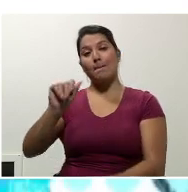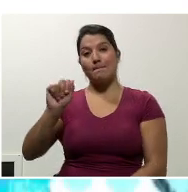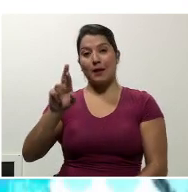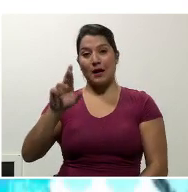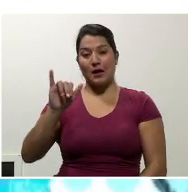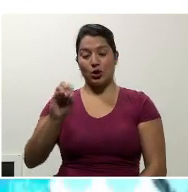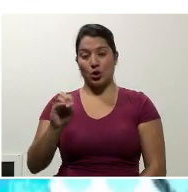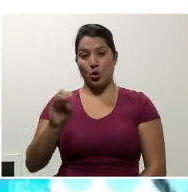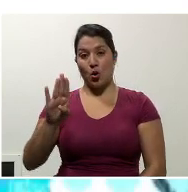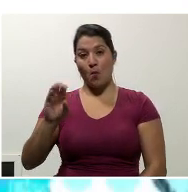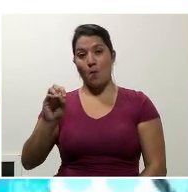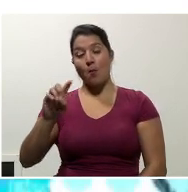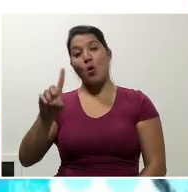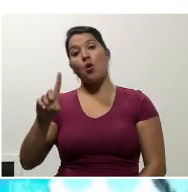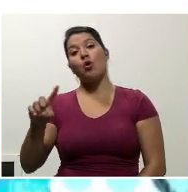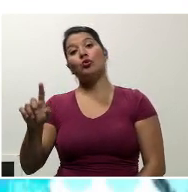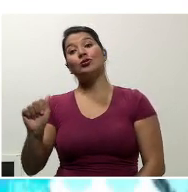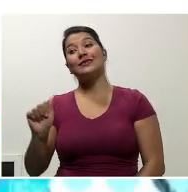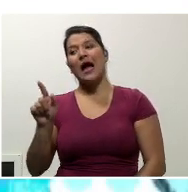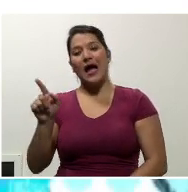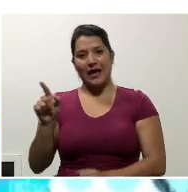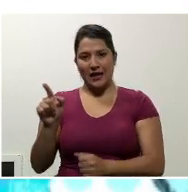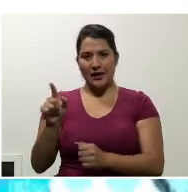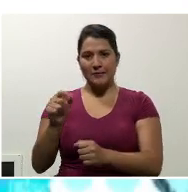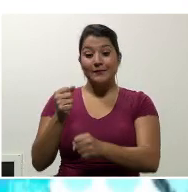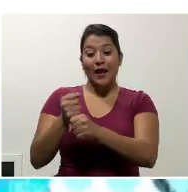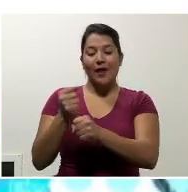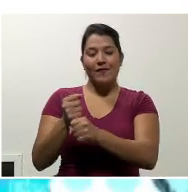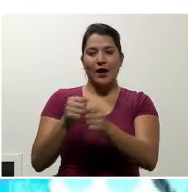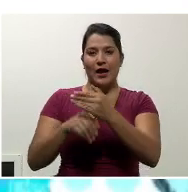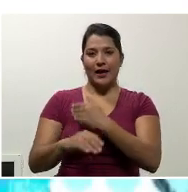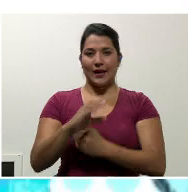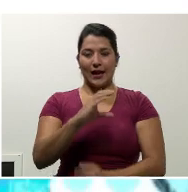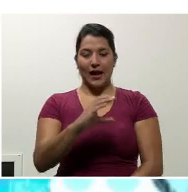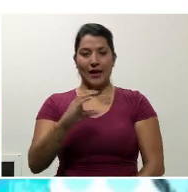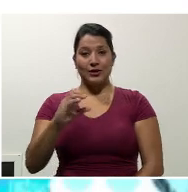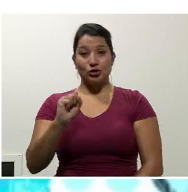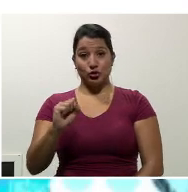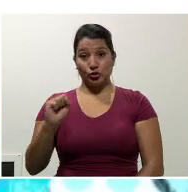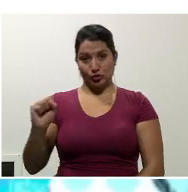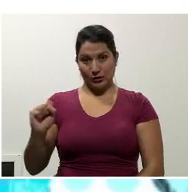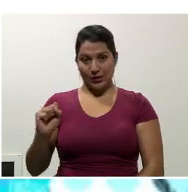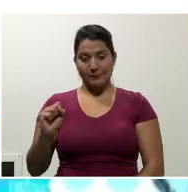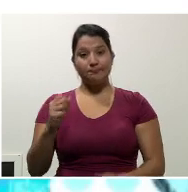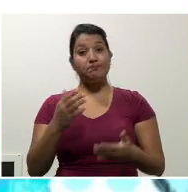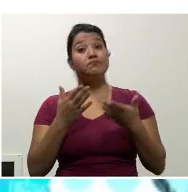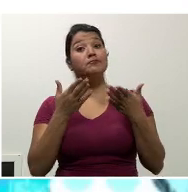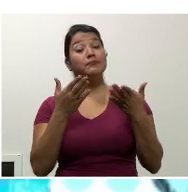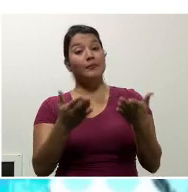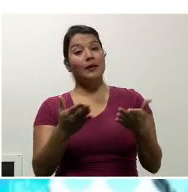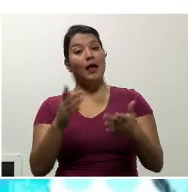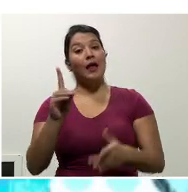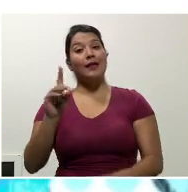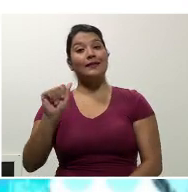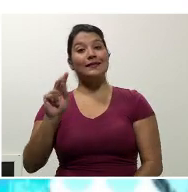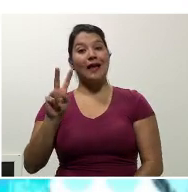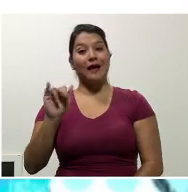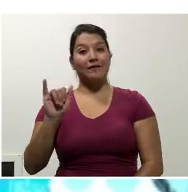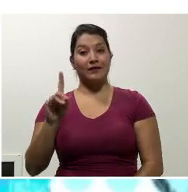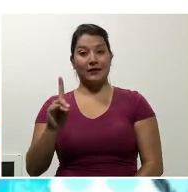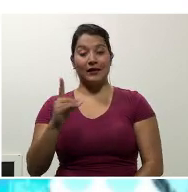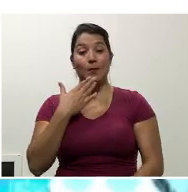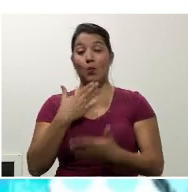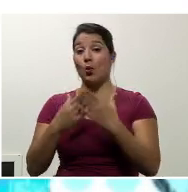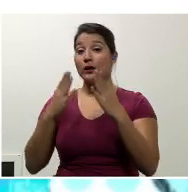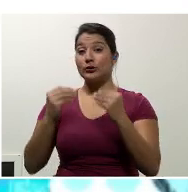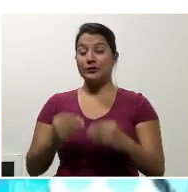internista e intensivista de la Caja Costarricense del Seguro Social. Adelante, David. Buenas